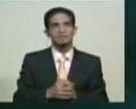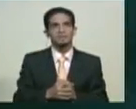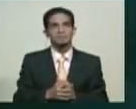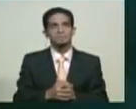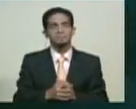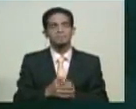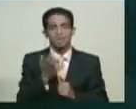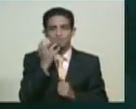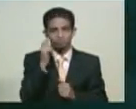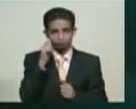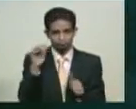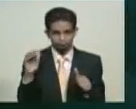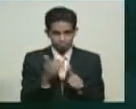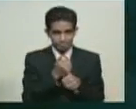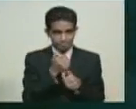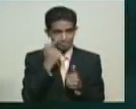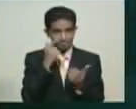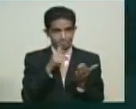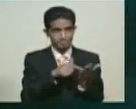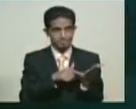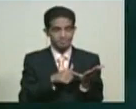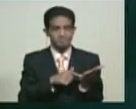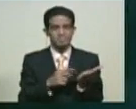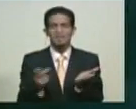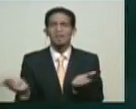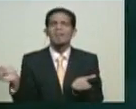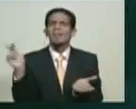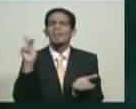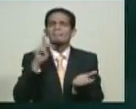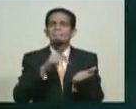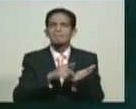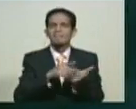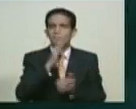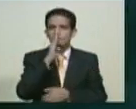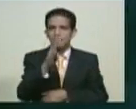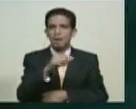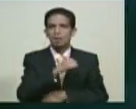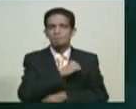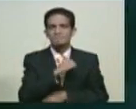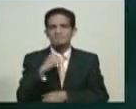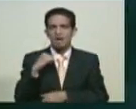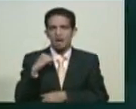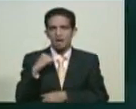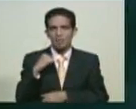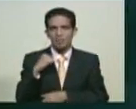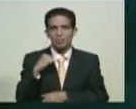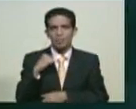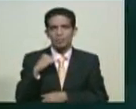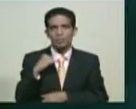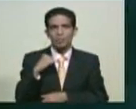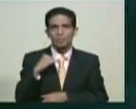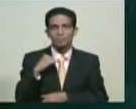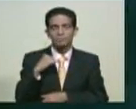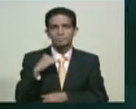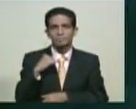Dese cuenta, presidente, ¿cuál es la participación de la banca privada en la cartera de crédito al mes de